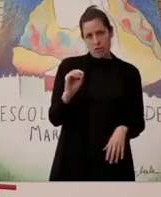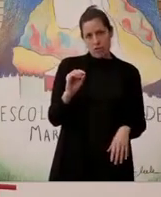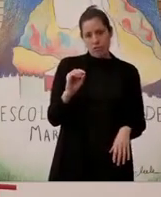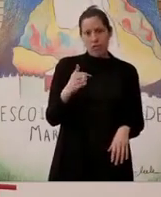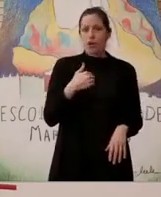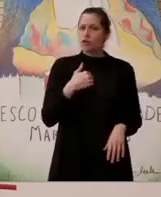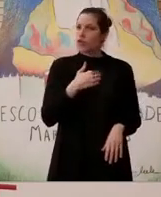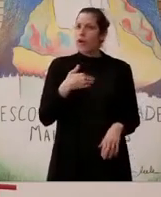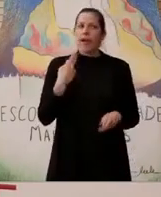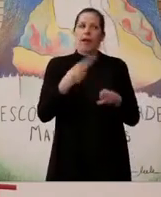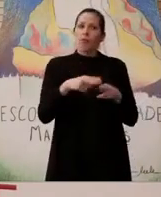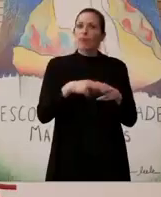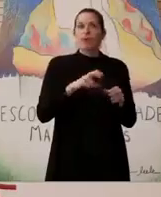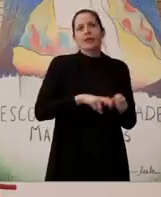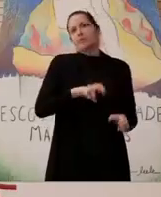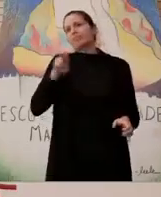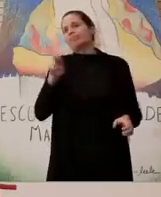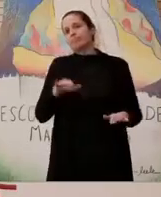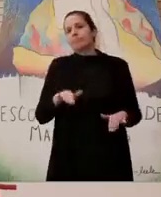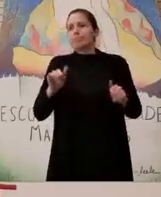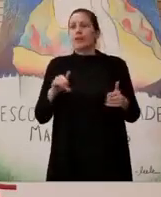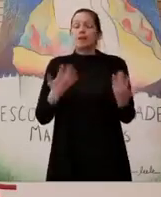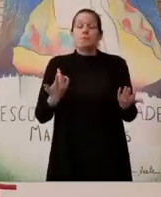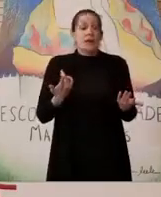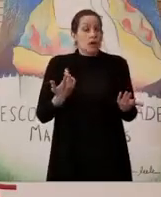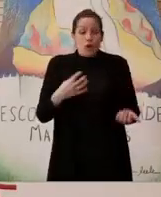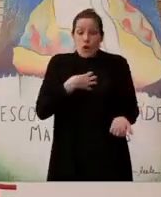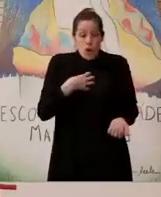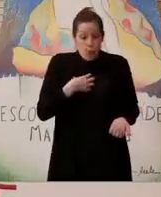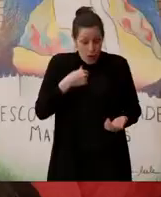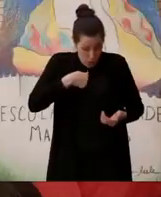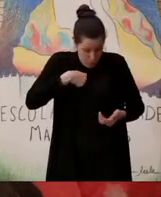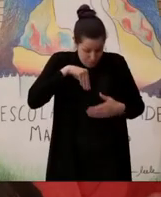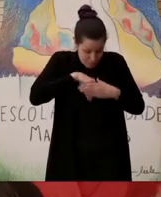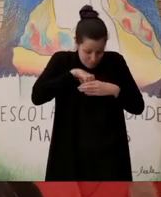retirarme de la política pero es un germen que llevo conmigo